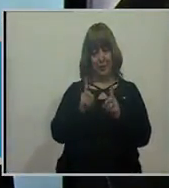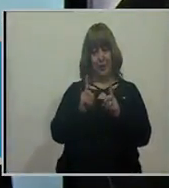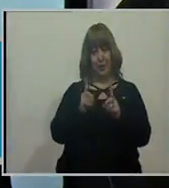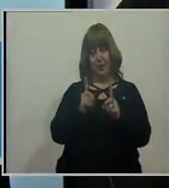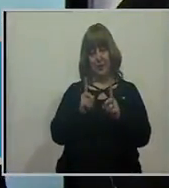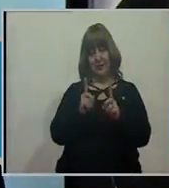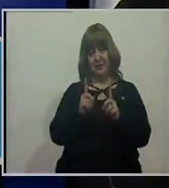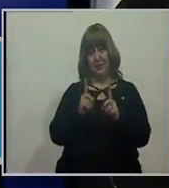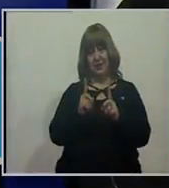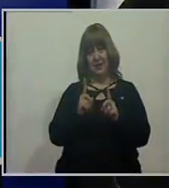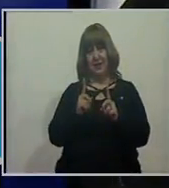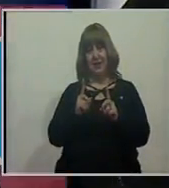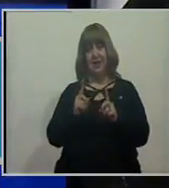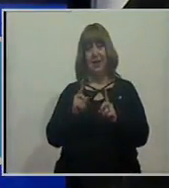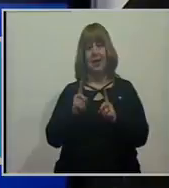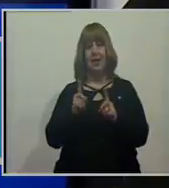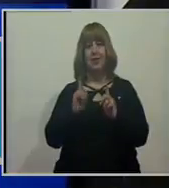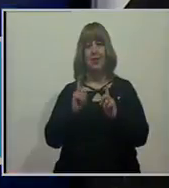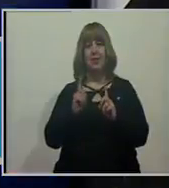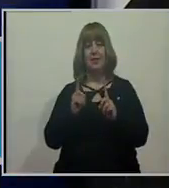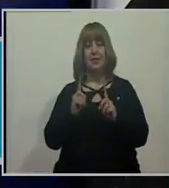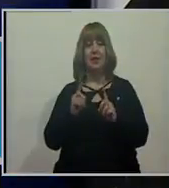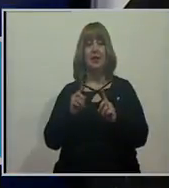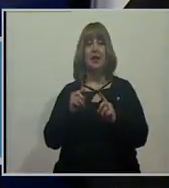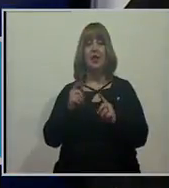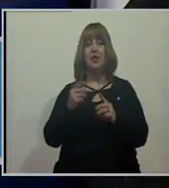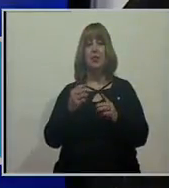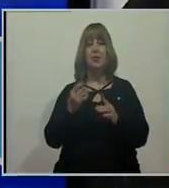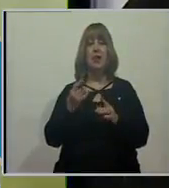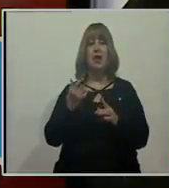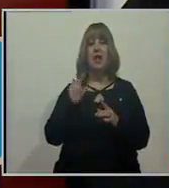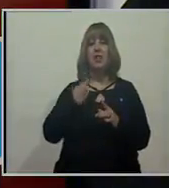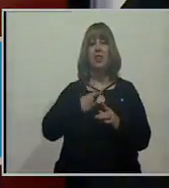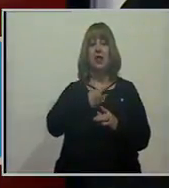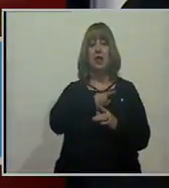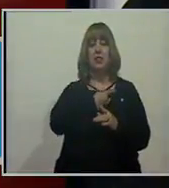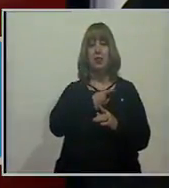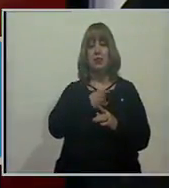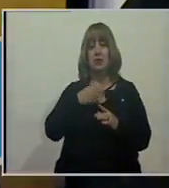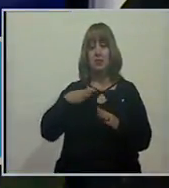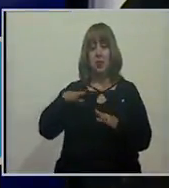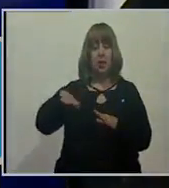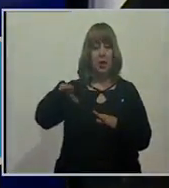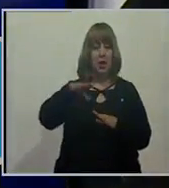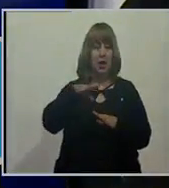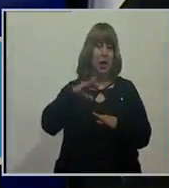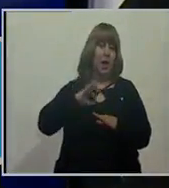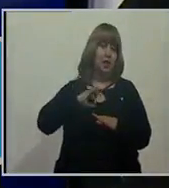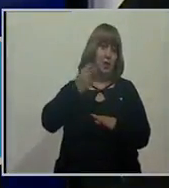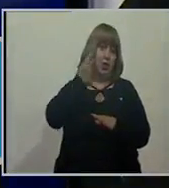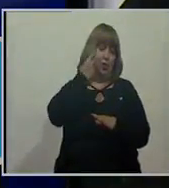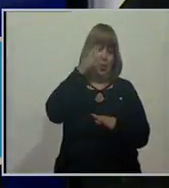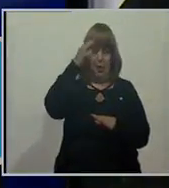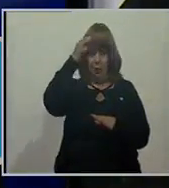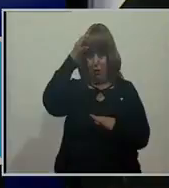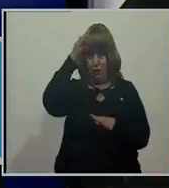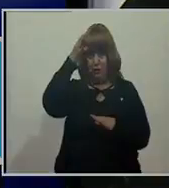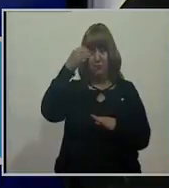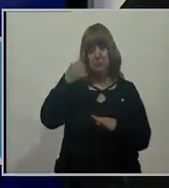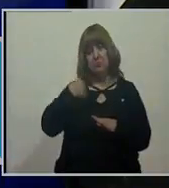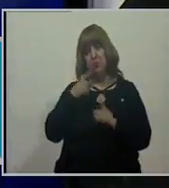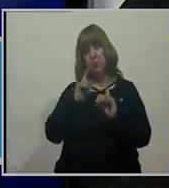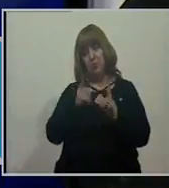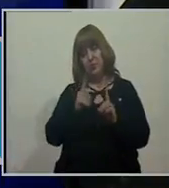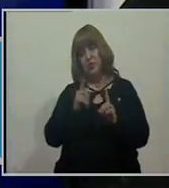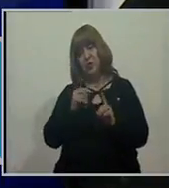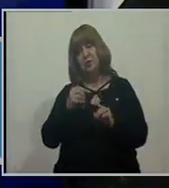educadora en un centro de actividades educativas de origen social en El Bajo y en el año 2012 empezamos con el